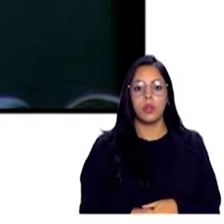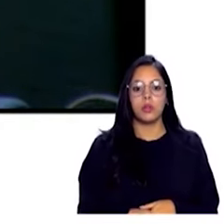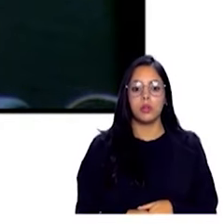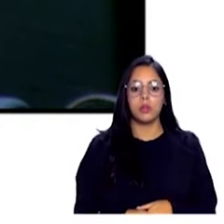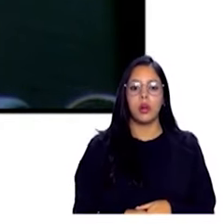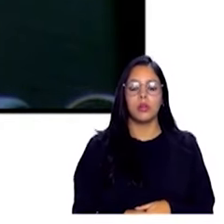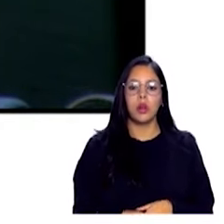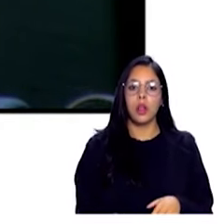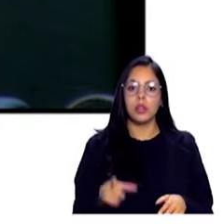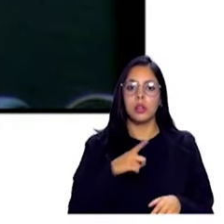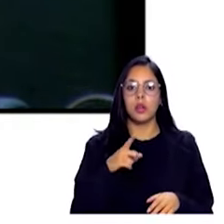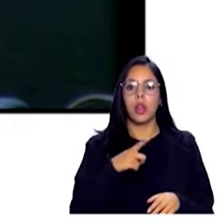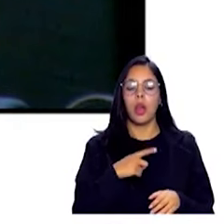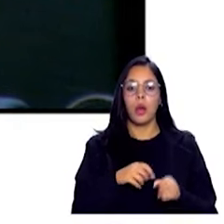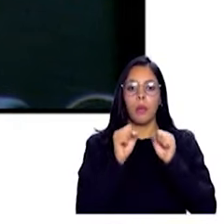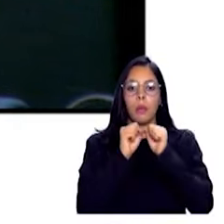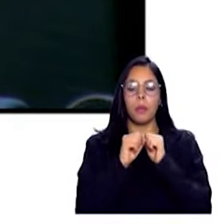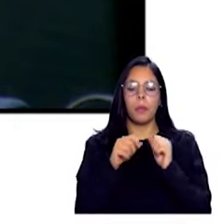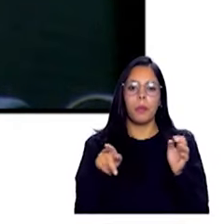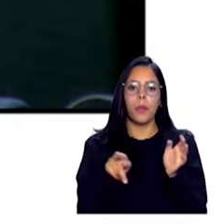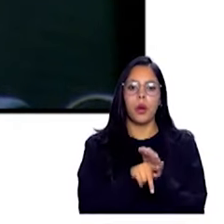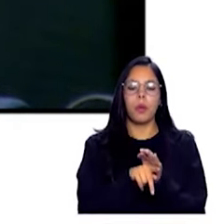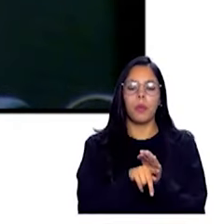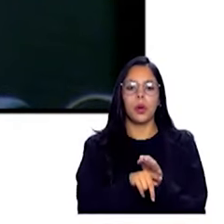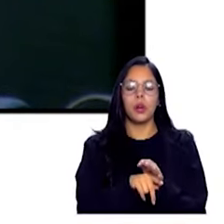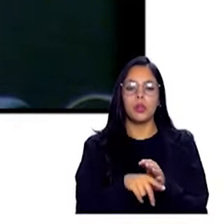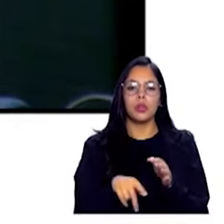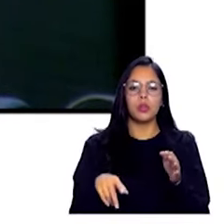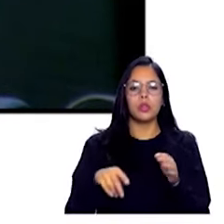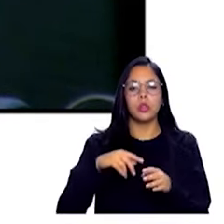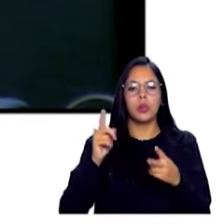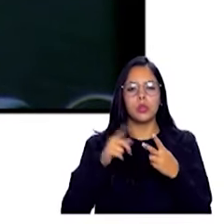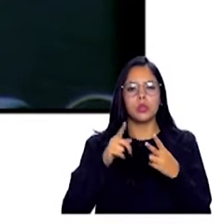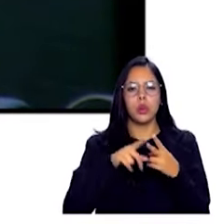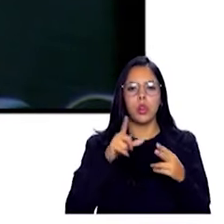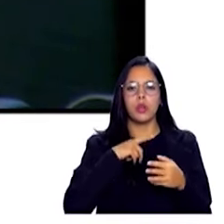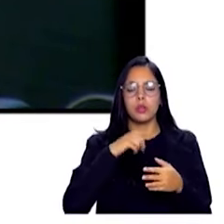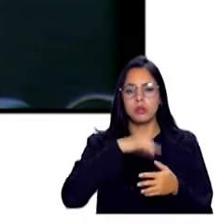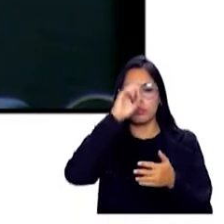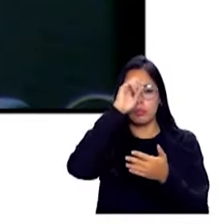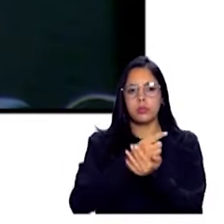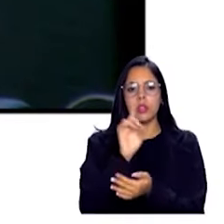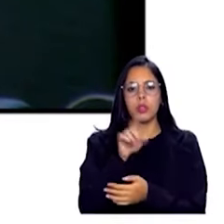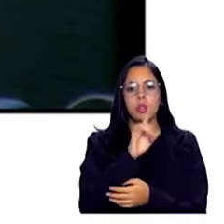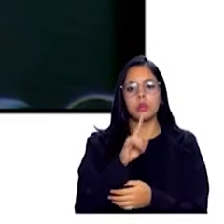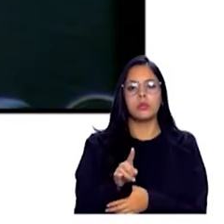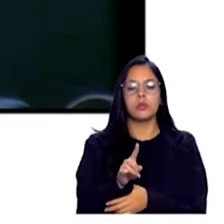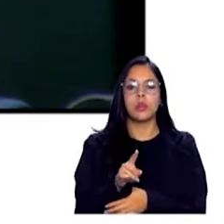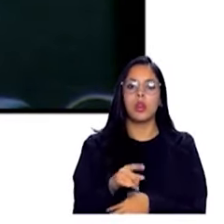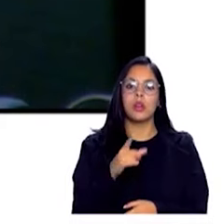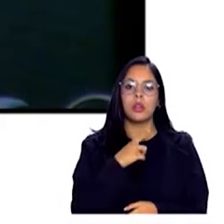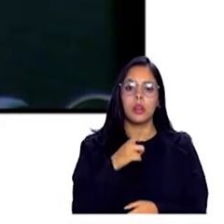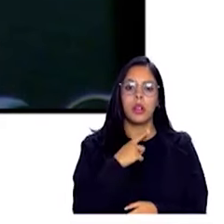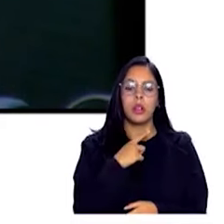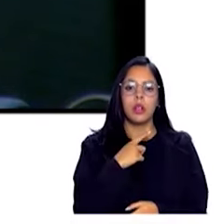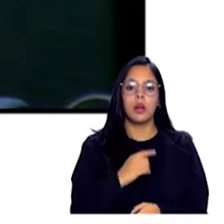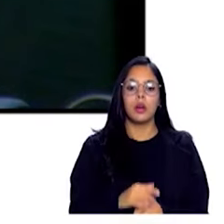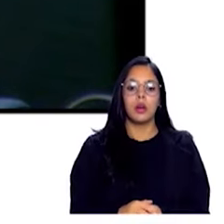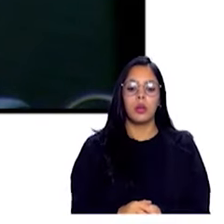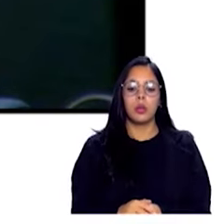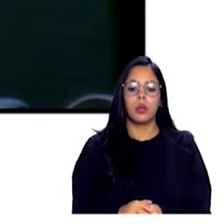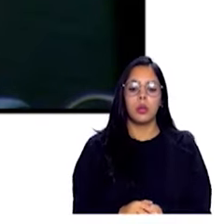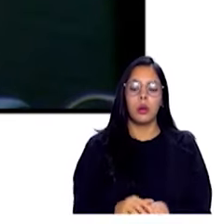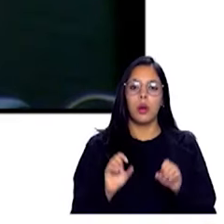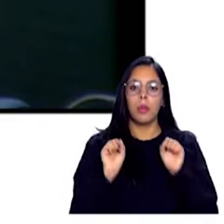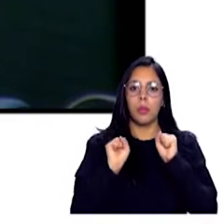plantea en casación superando formalismo realmente se pueda deducir del contenido del recurso aunque no se aunque no se ha